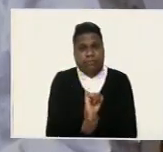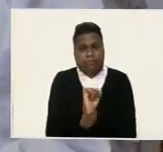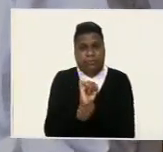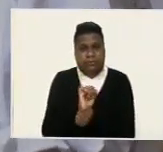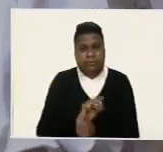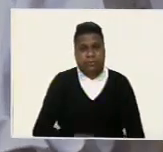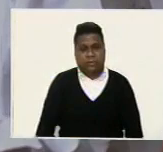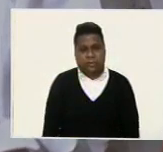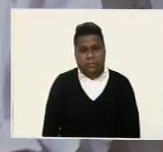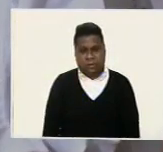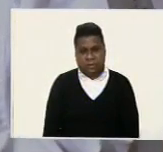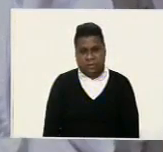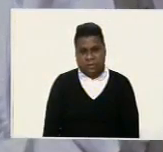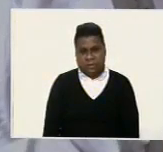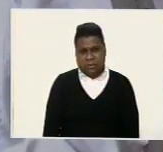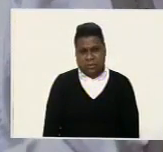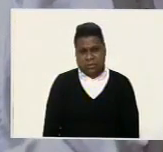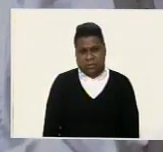a